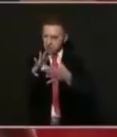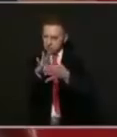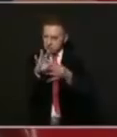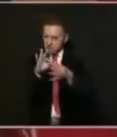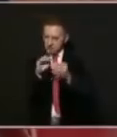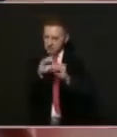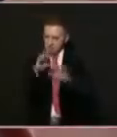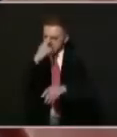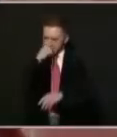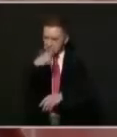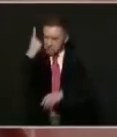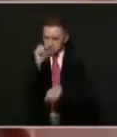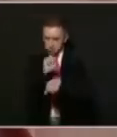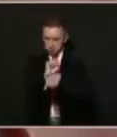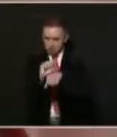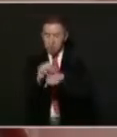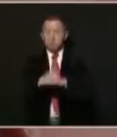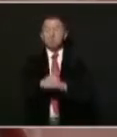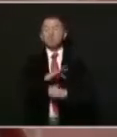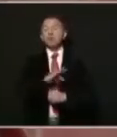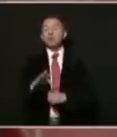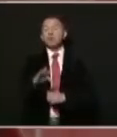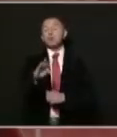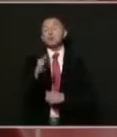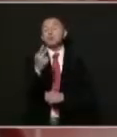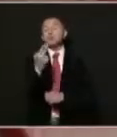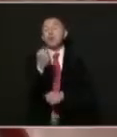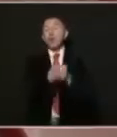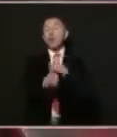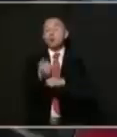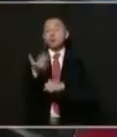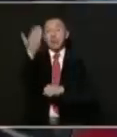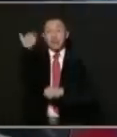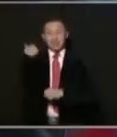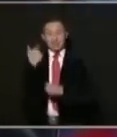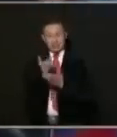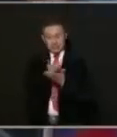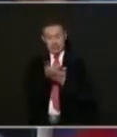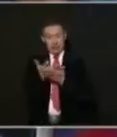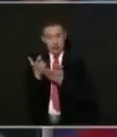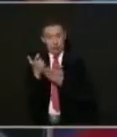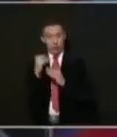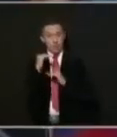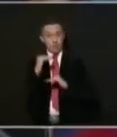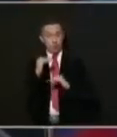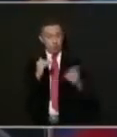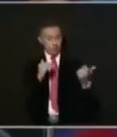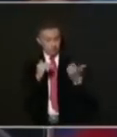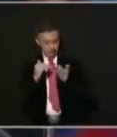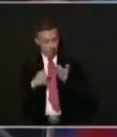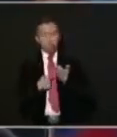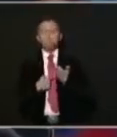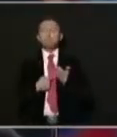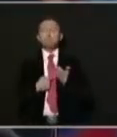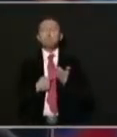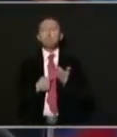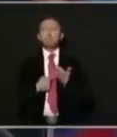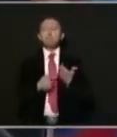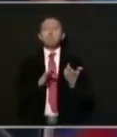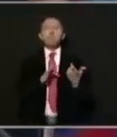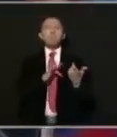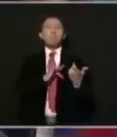25 años, 30 años, con un salario mínimo se podían comprar